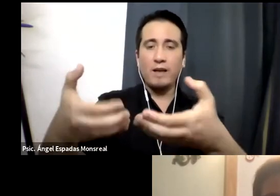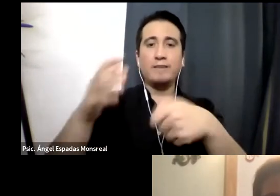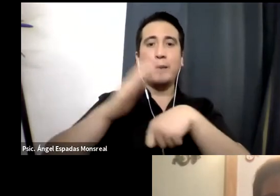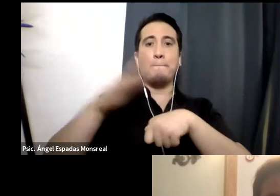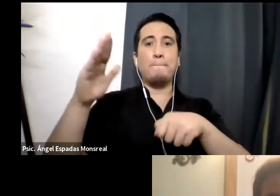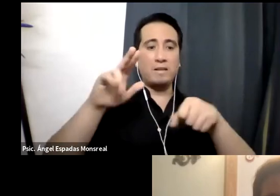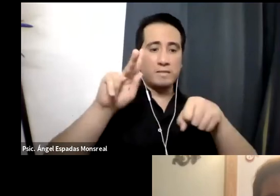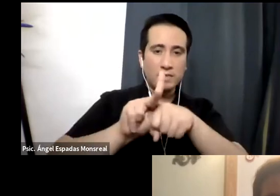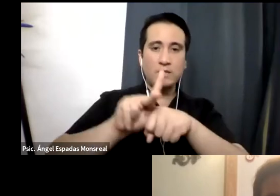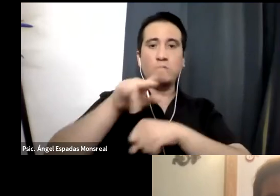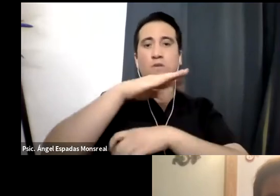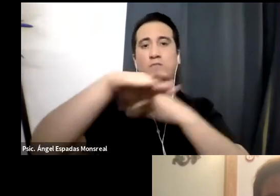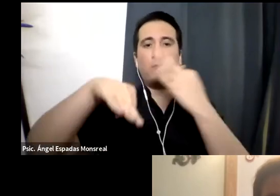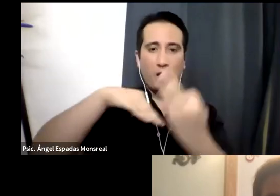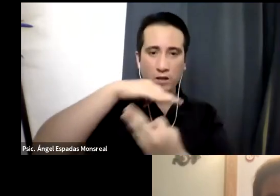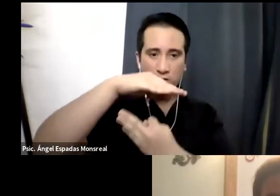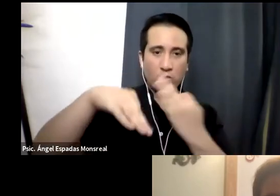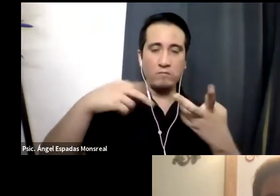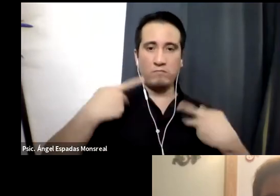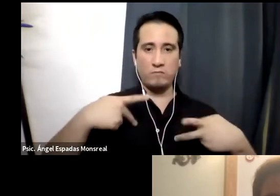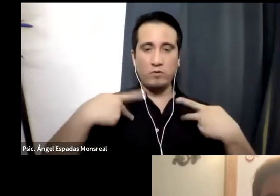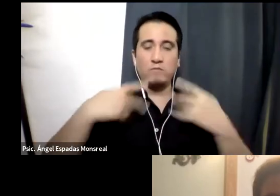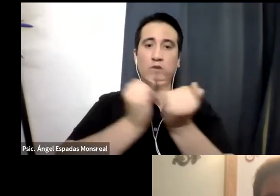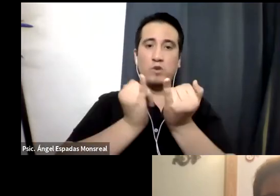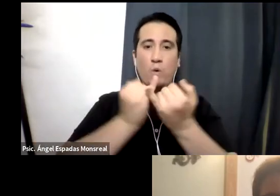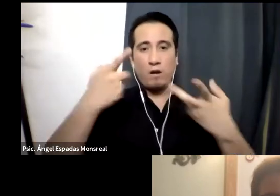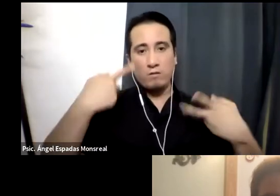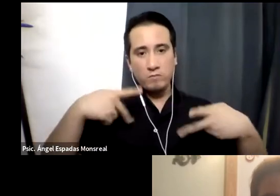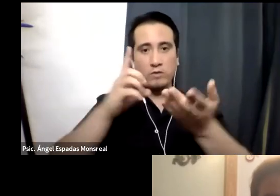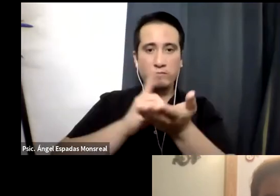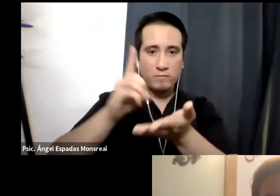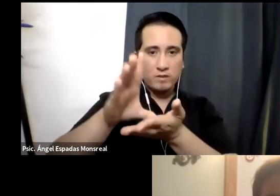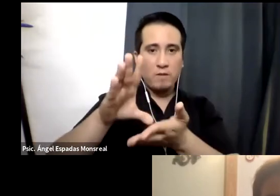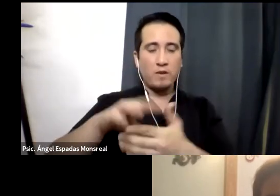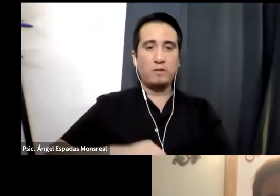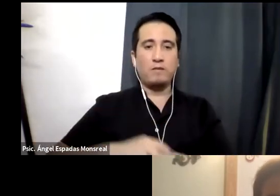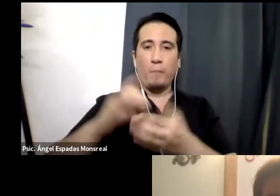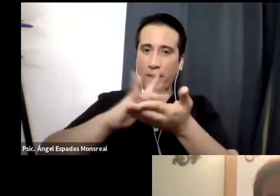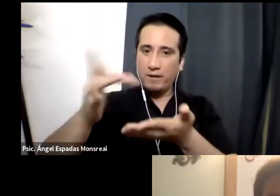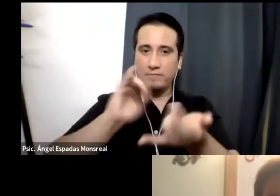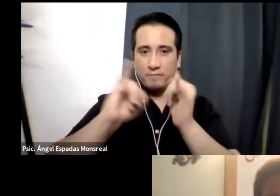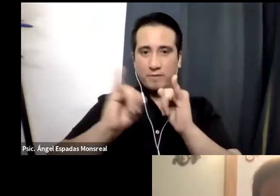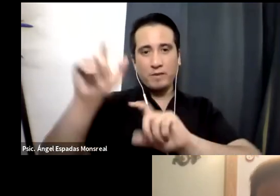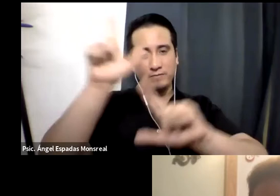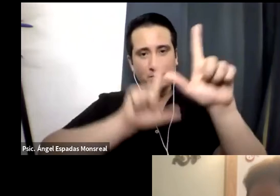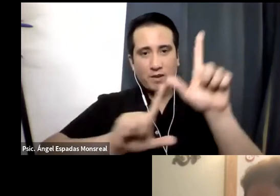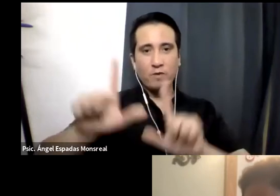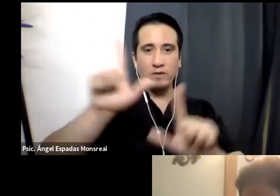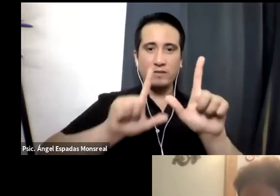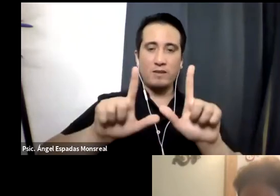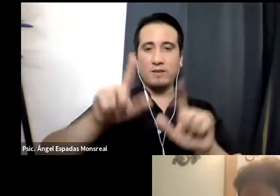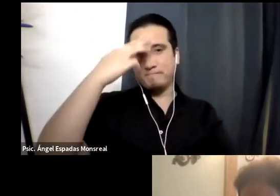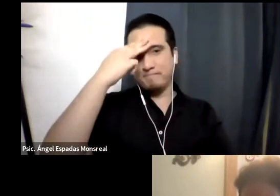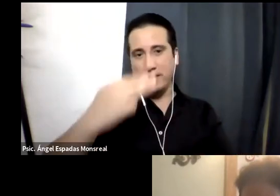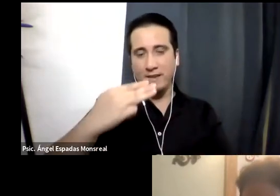seguras para todos y todas y para las personas con discapacidad. Agradecer a nuestros intérpretes de lengua de señas